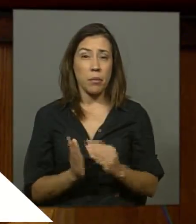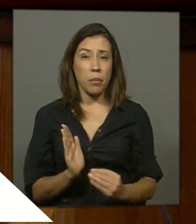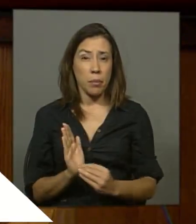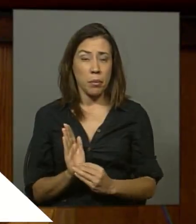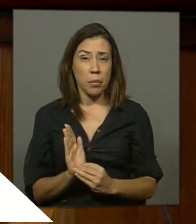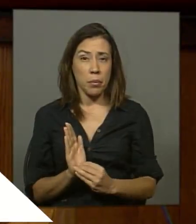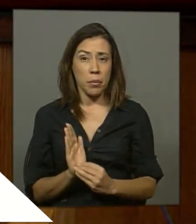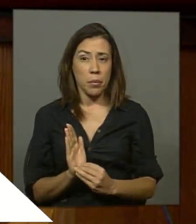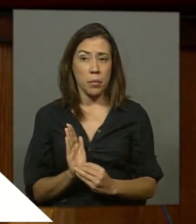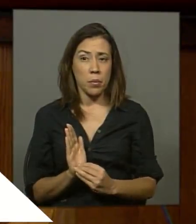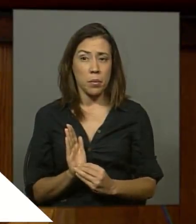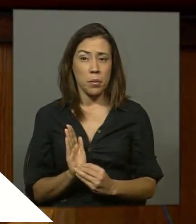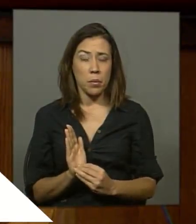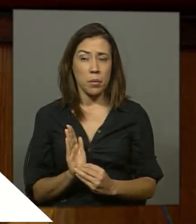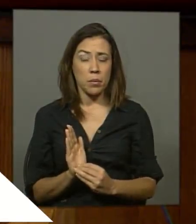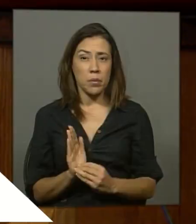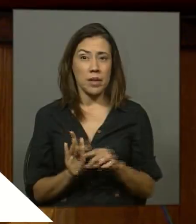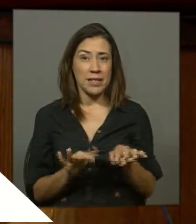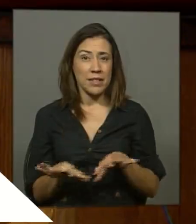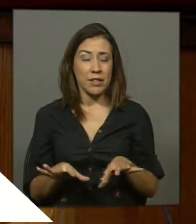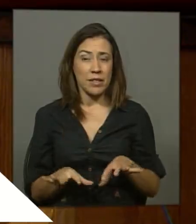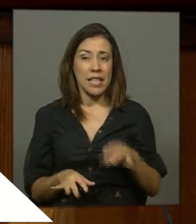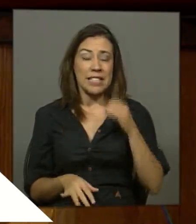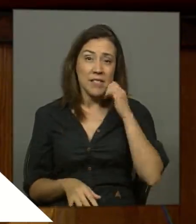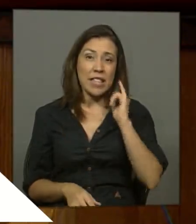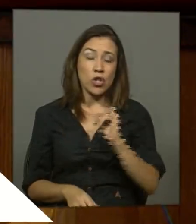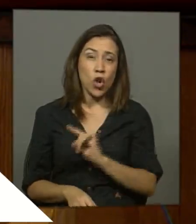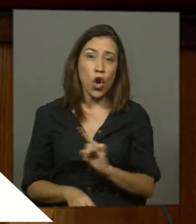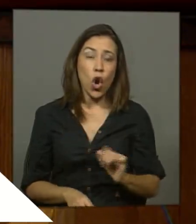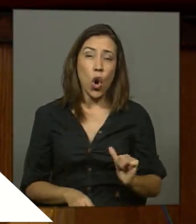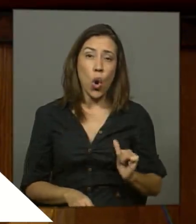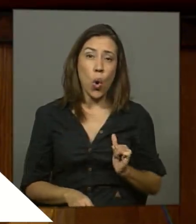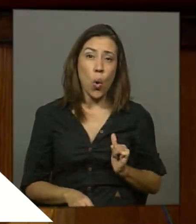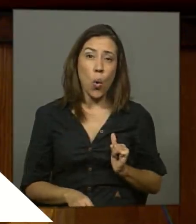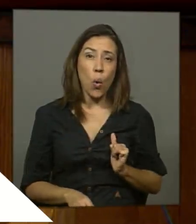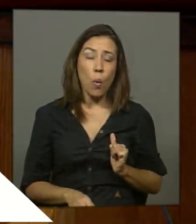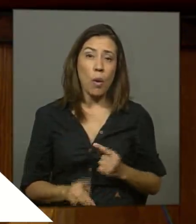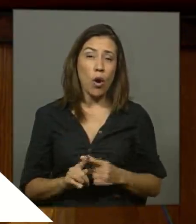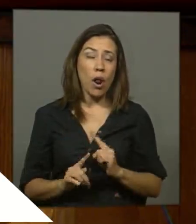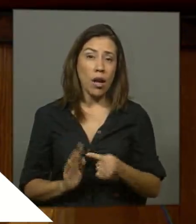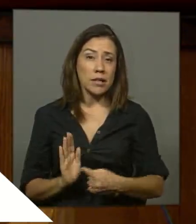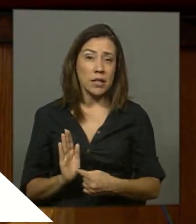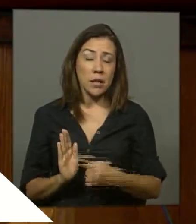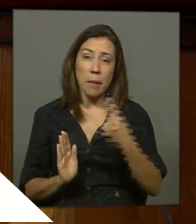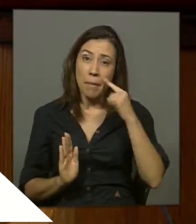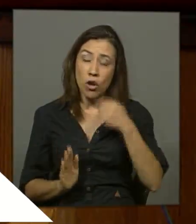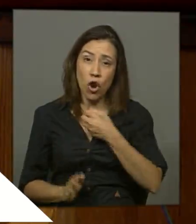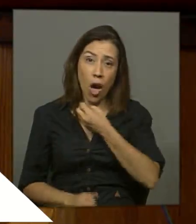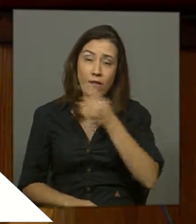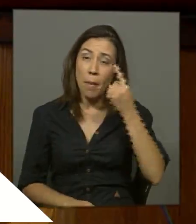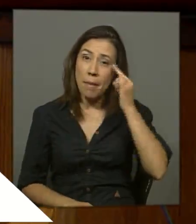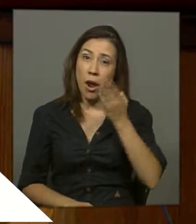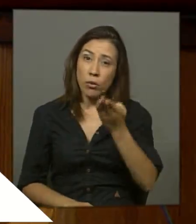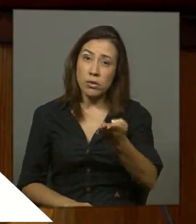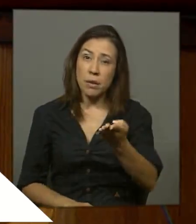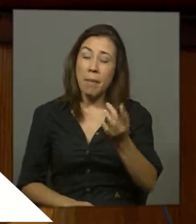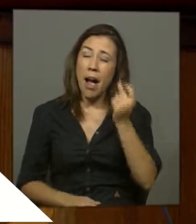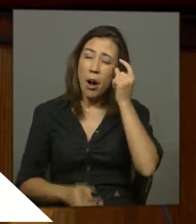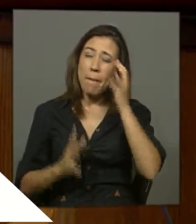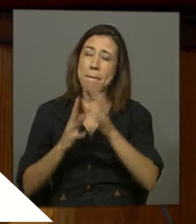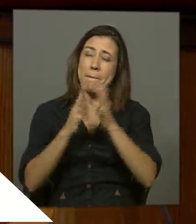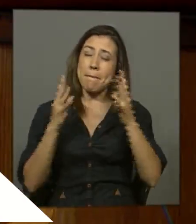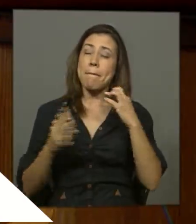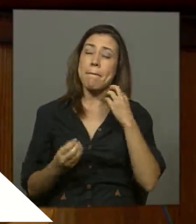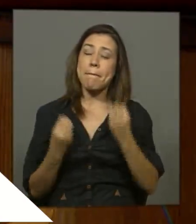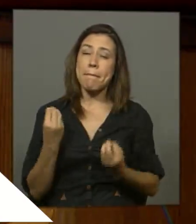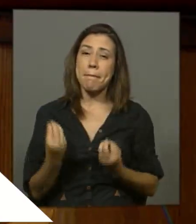calificarse si esa acción está o no cumpliendo con ese tipo de requisitos Pero esto se lo estoy diciendo para su mayor ilustración